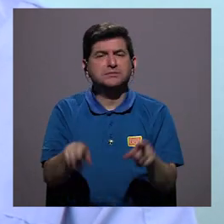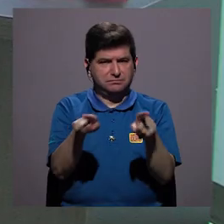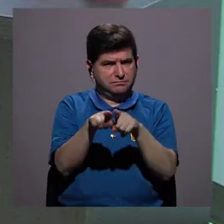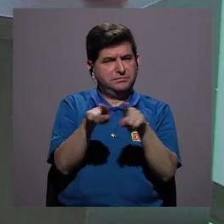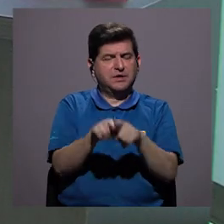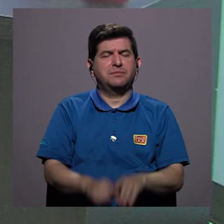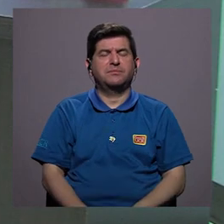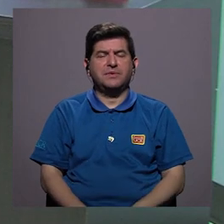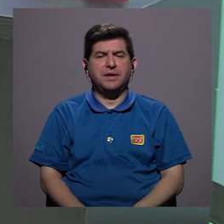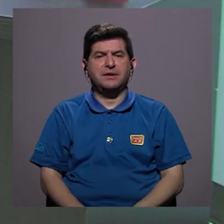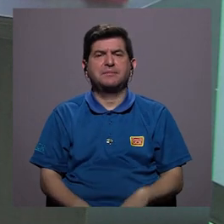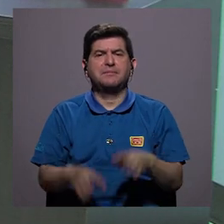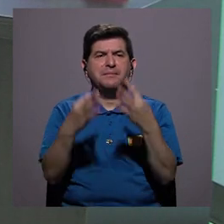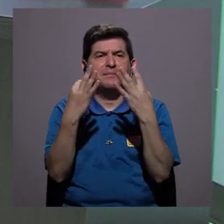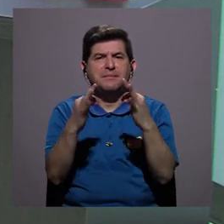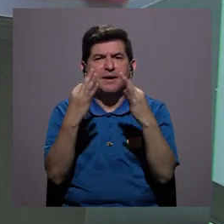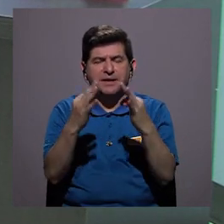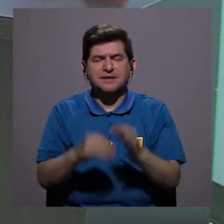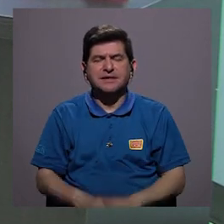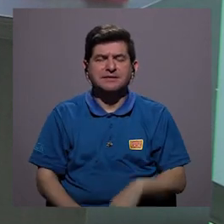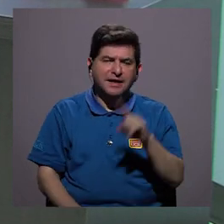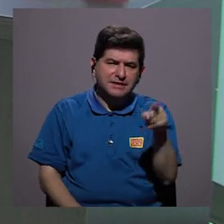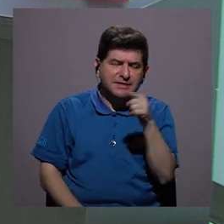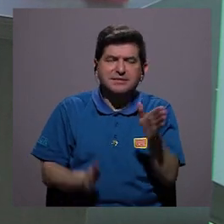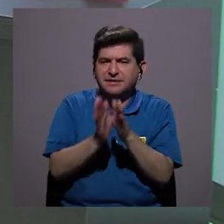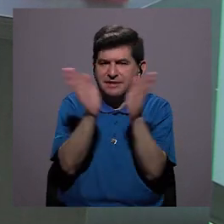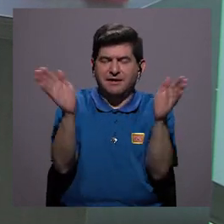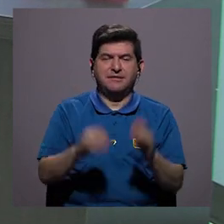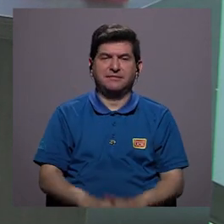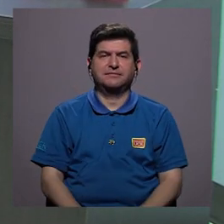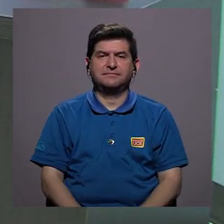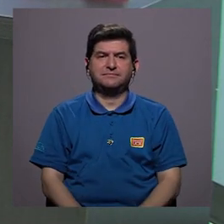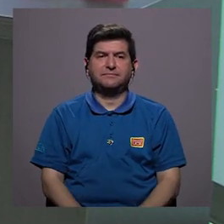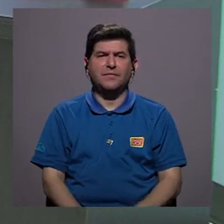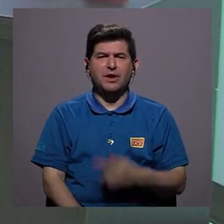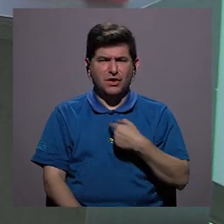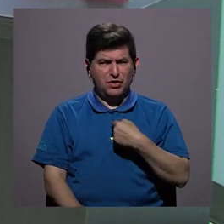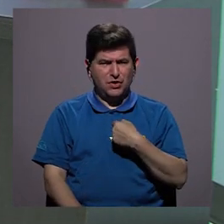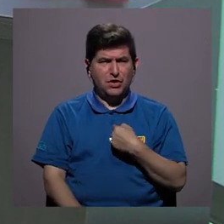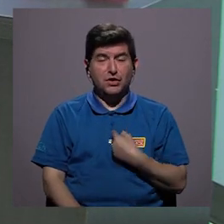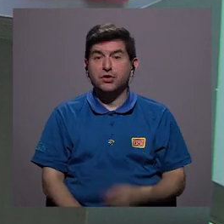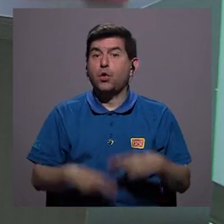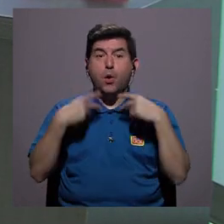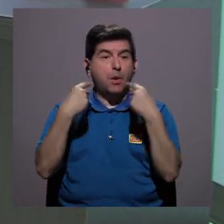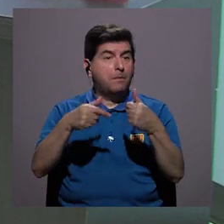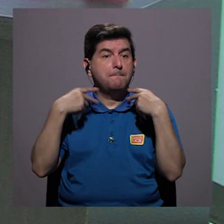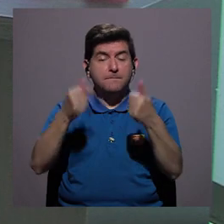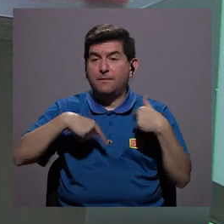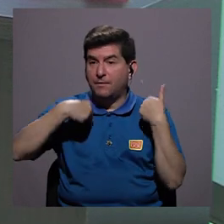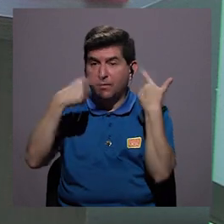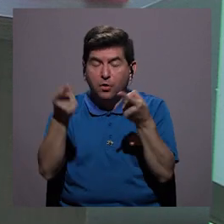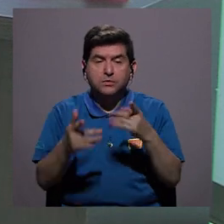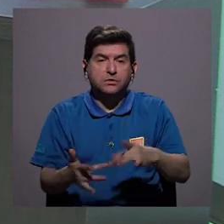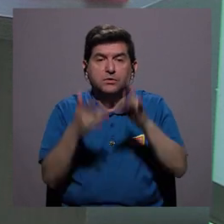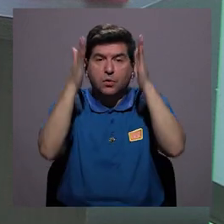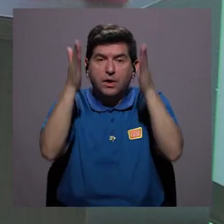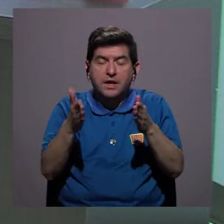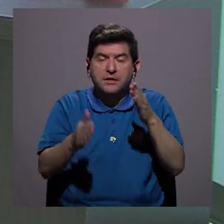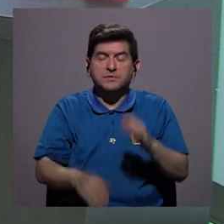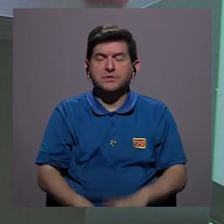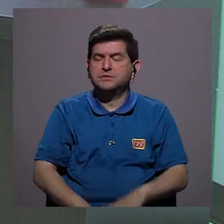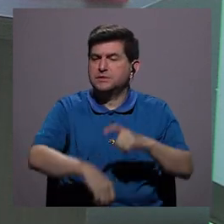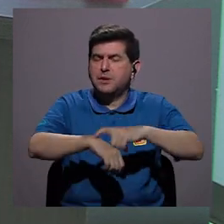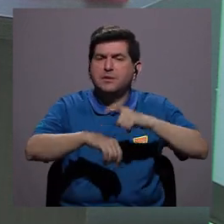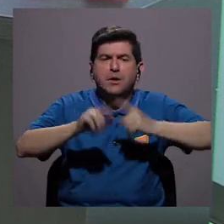la safena también para obliterarla en general. Doctor, ¿cuándo yo debo salir corriendo donde el